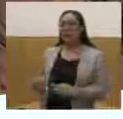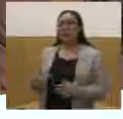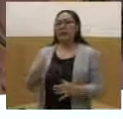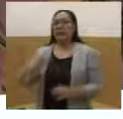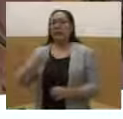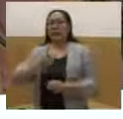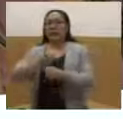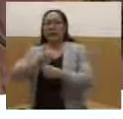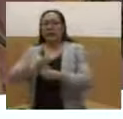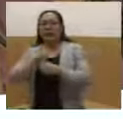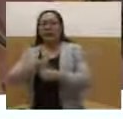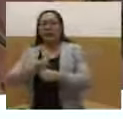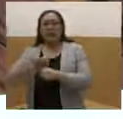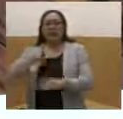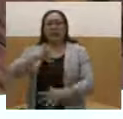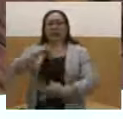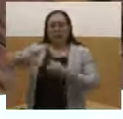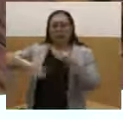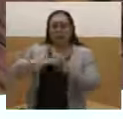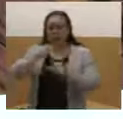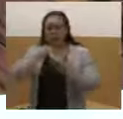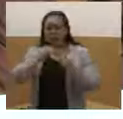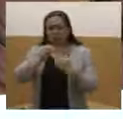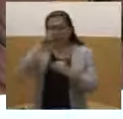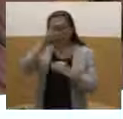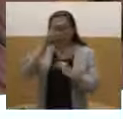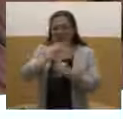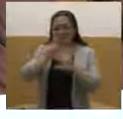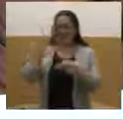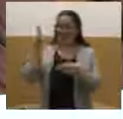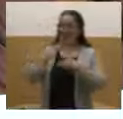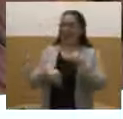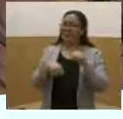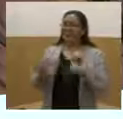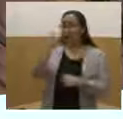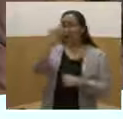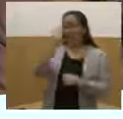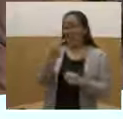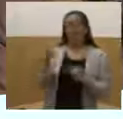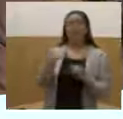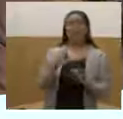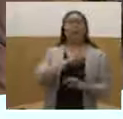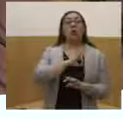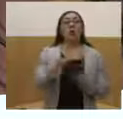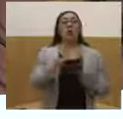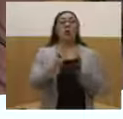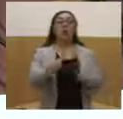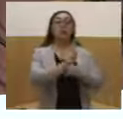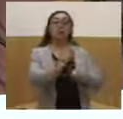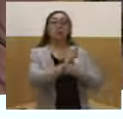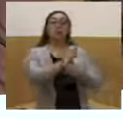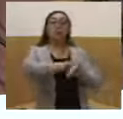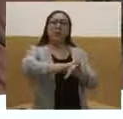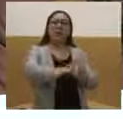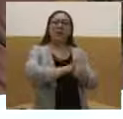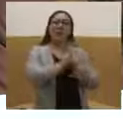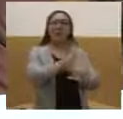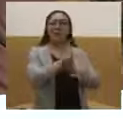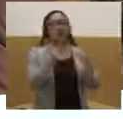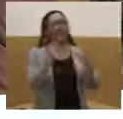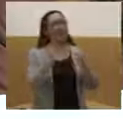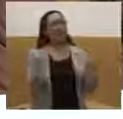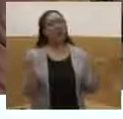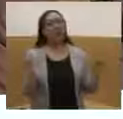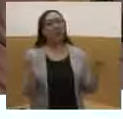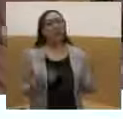la protección de los derechos humanos y prevenir la discriminación quedó eliminado. De varias dependencias de